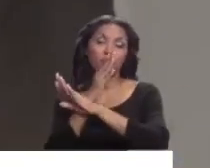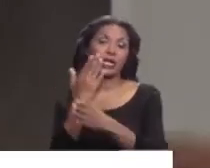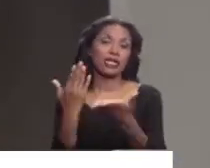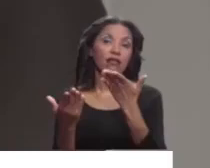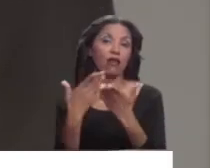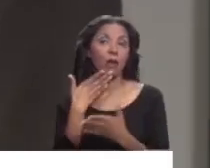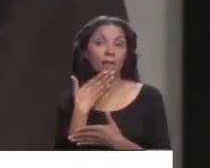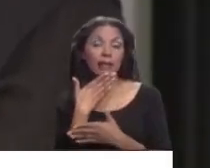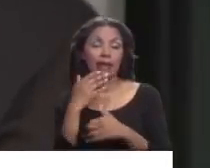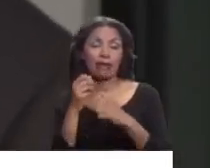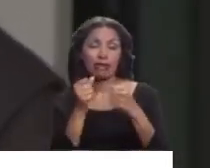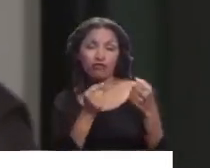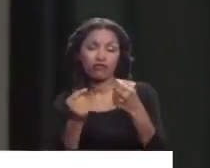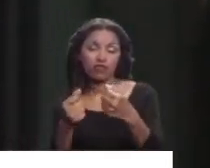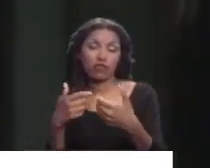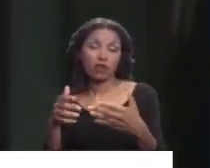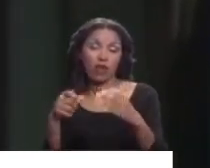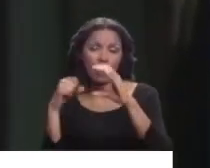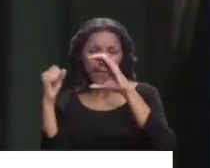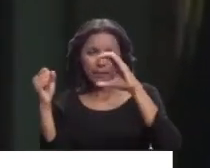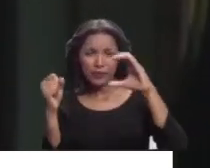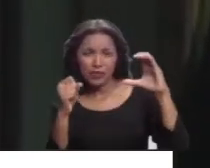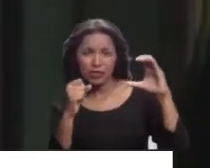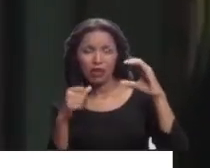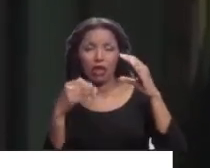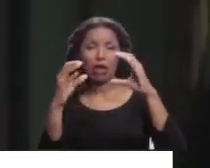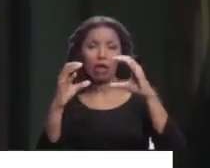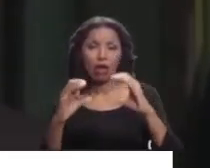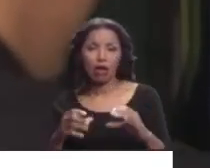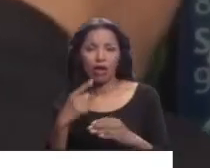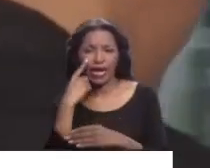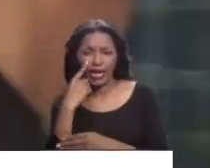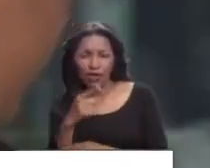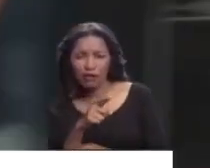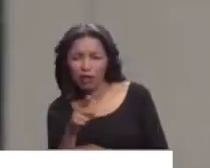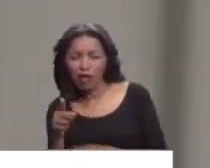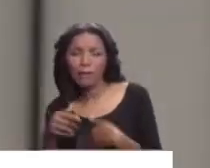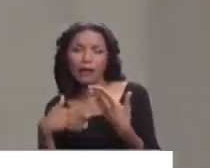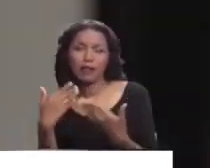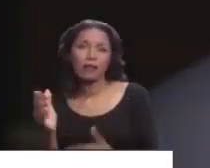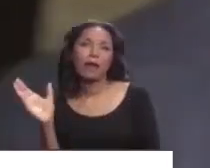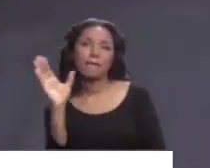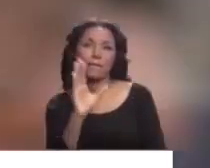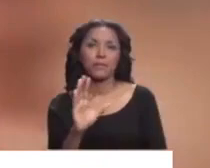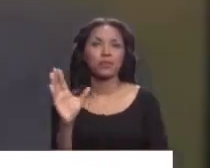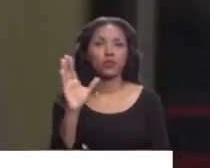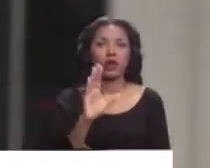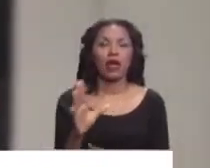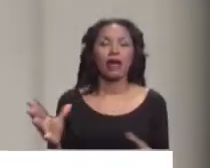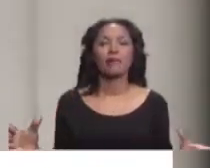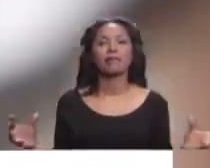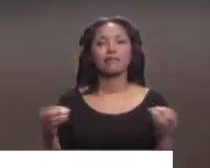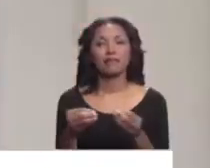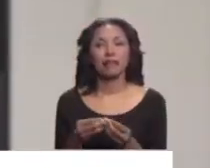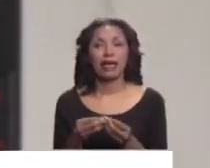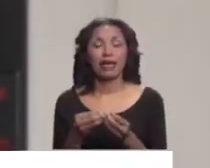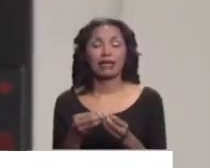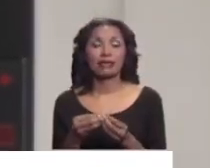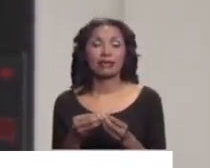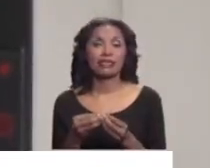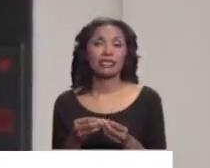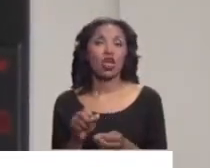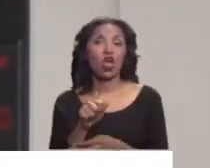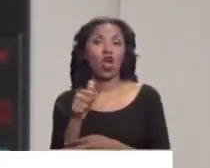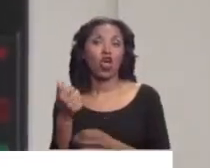estos delincuentes, que a través de las cámaras de videovigilancia de la Policía Nacional se le pudo dar aparentemente seguimiento, ubicando también otro de los